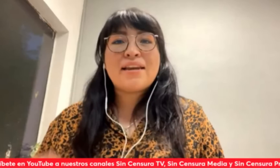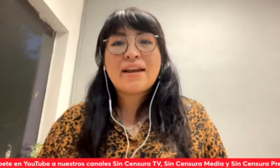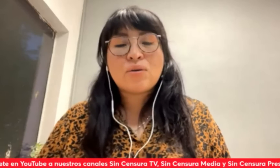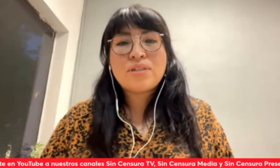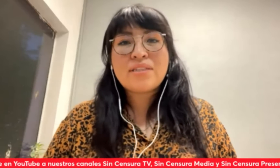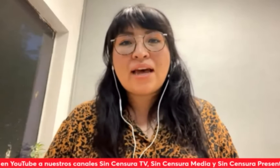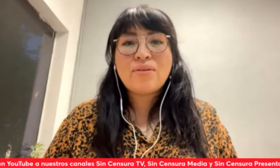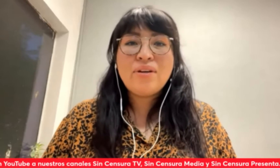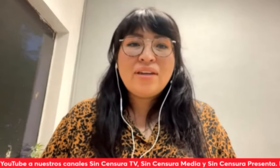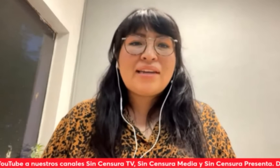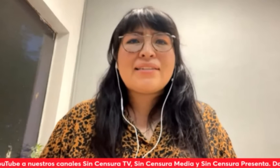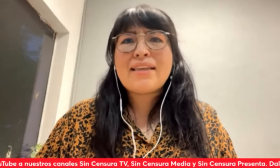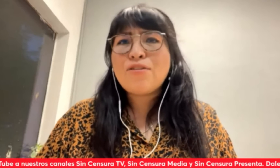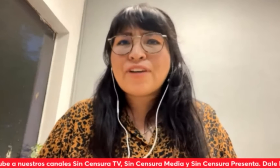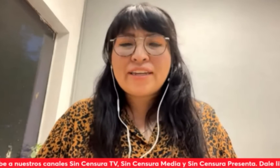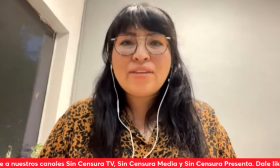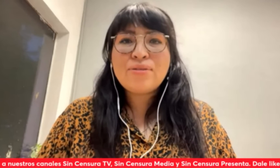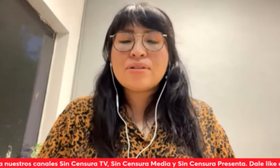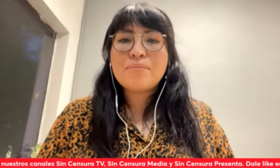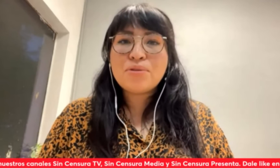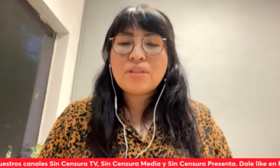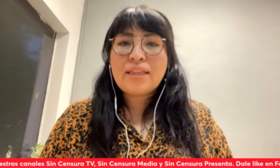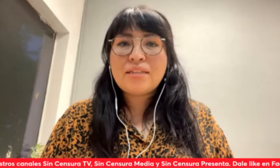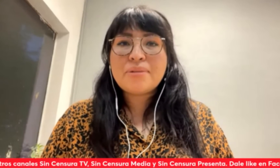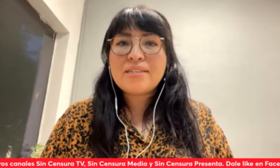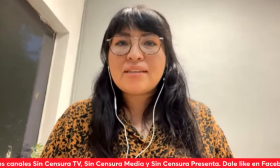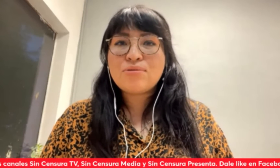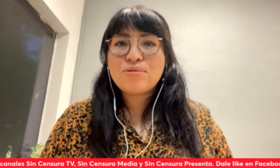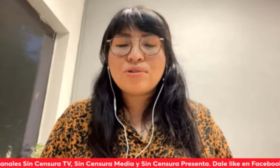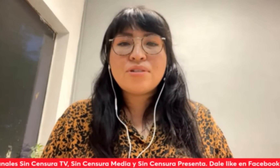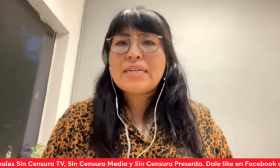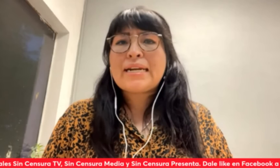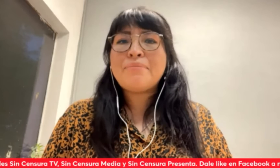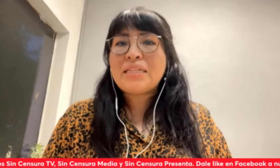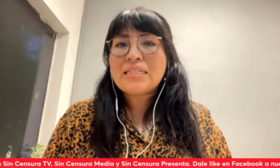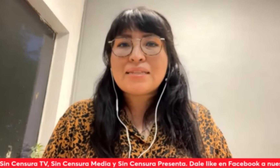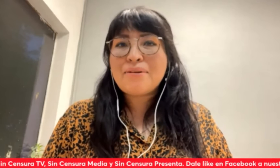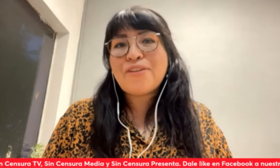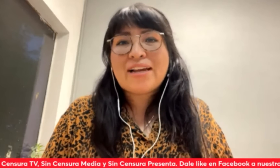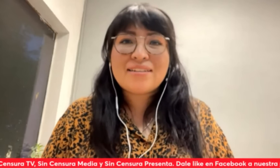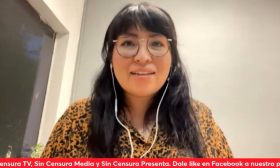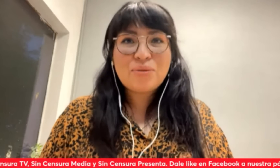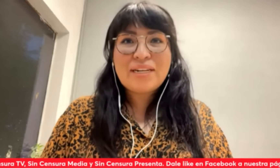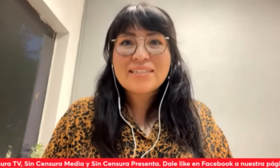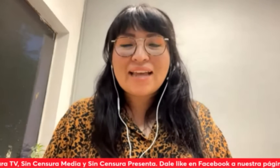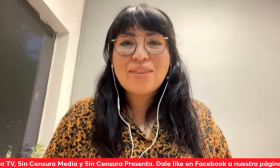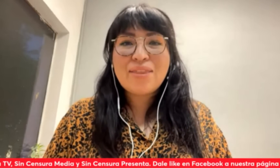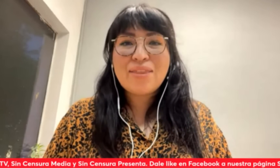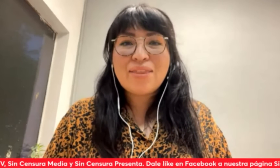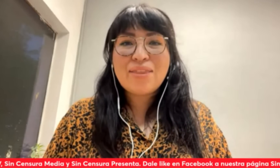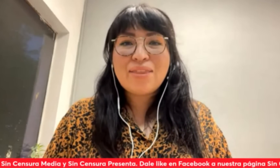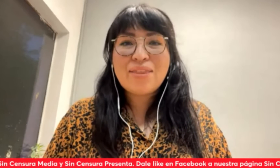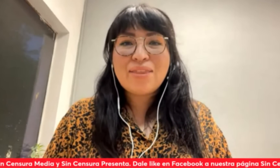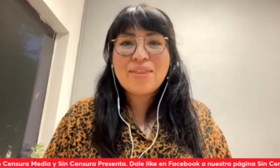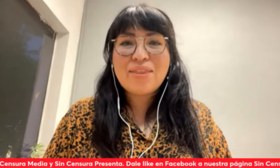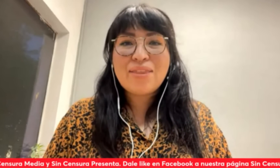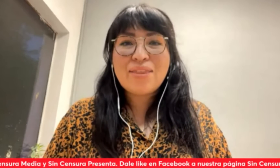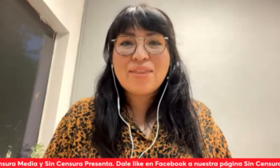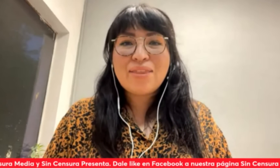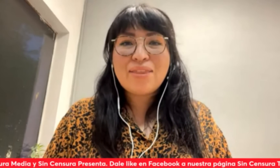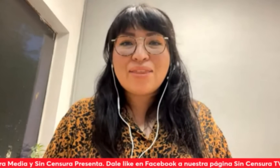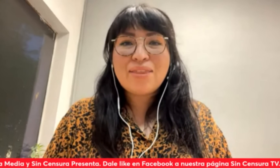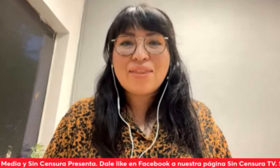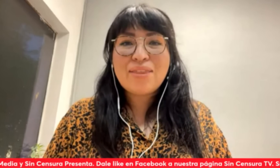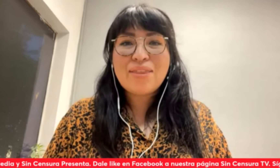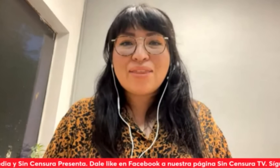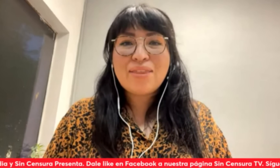esa frase el narcoestado, el estado fallido, que se puso tantas veces a discusión si realmente estaba fracasando el estado o